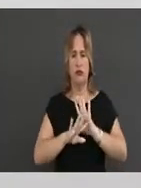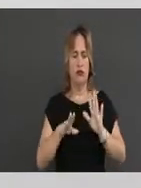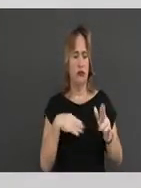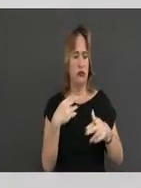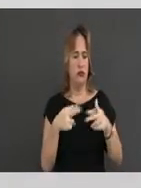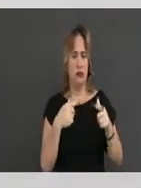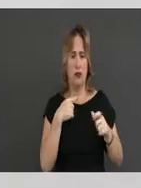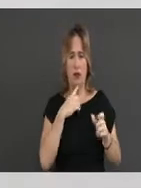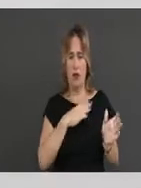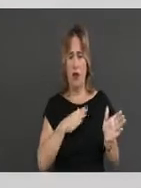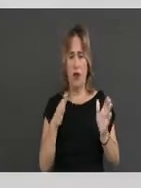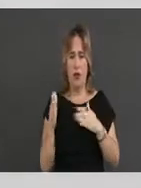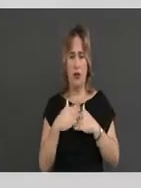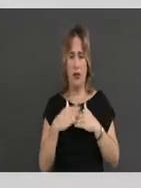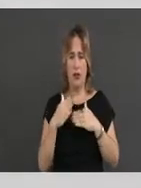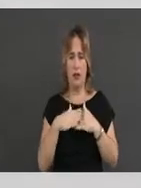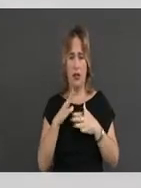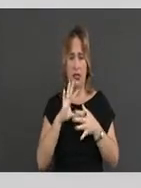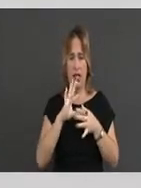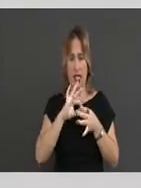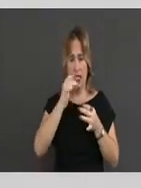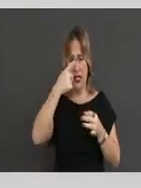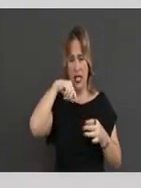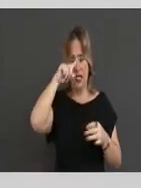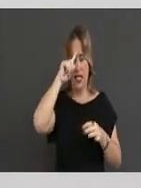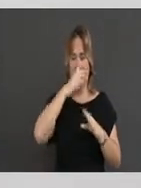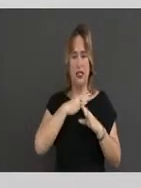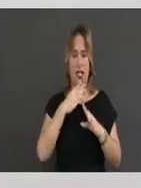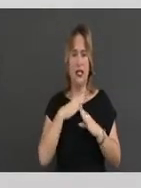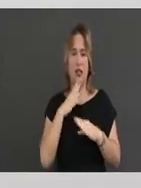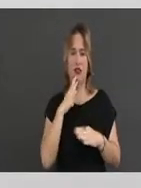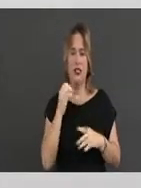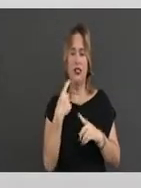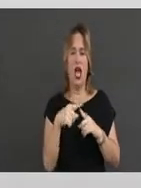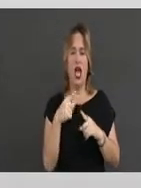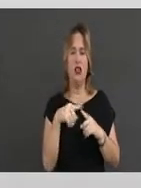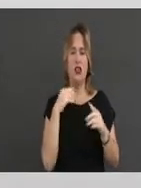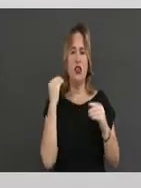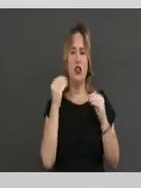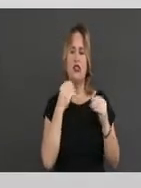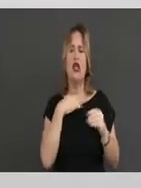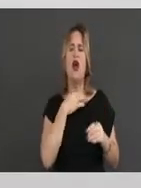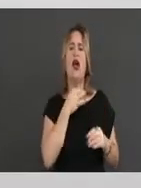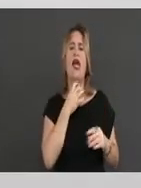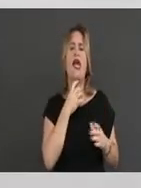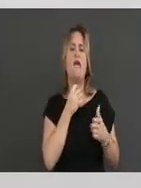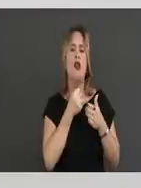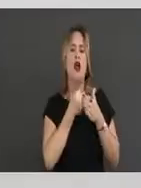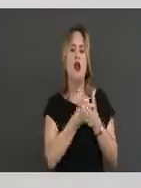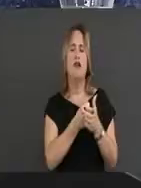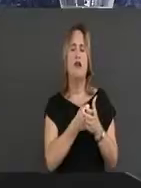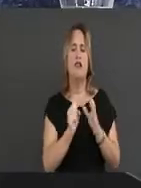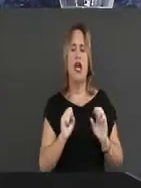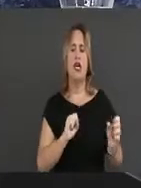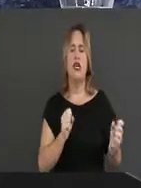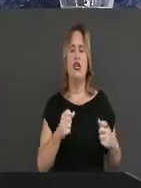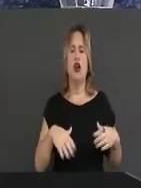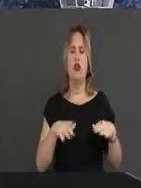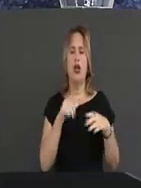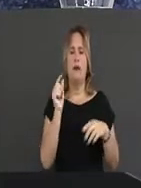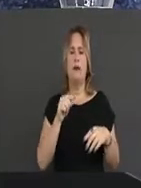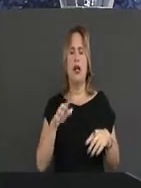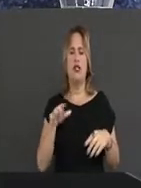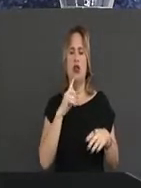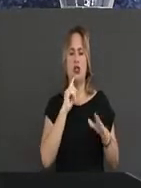por parte de la empresa en Santiago de Cuba, gobernadora? ¿Hay otros criterios, por ejemplo, el reforzar el control? Algunas